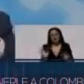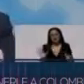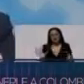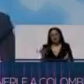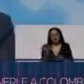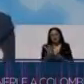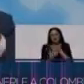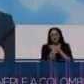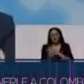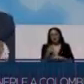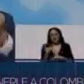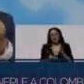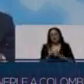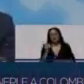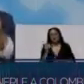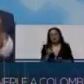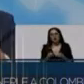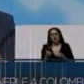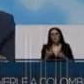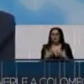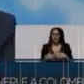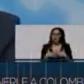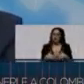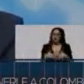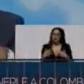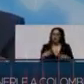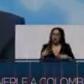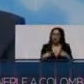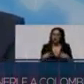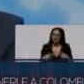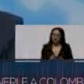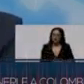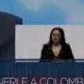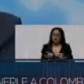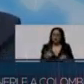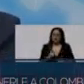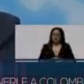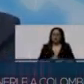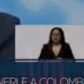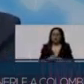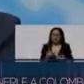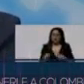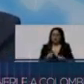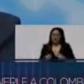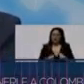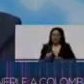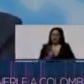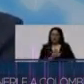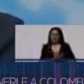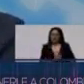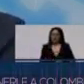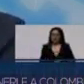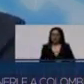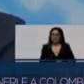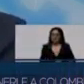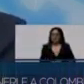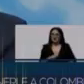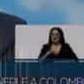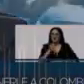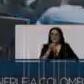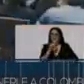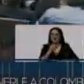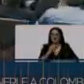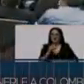muy serios es el señor Vladimir Putin en Rusia. La gente no quiere más la